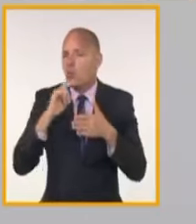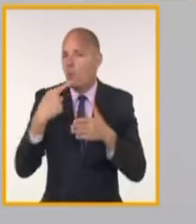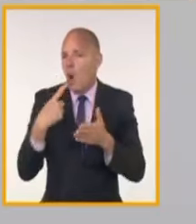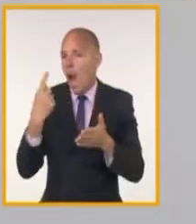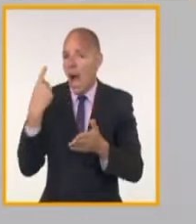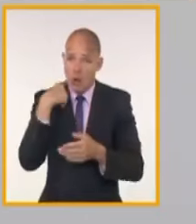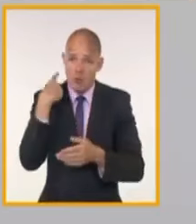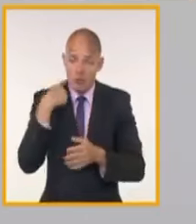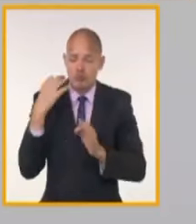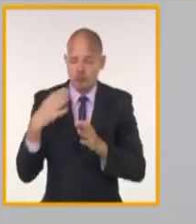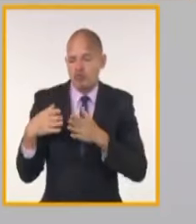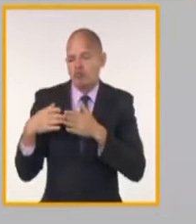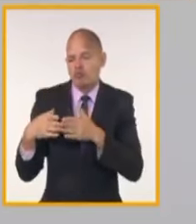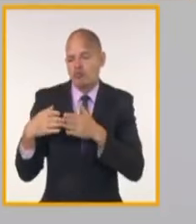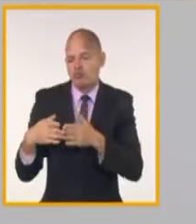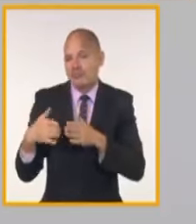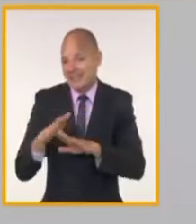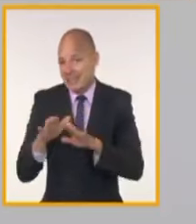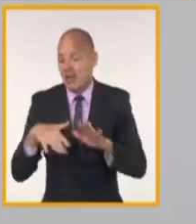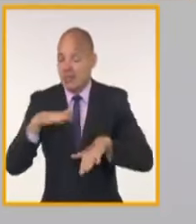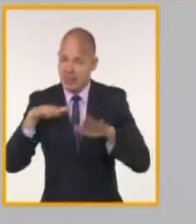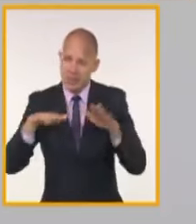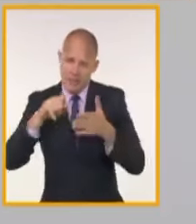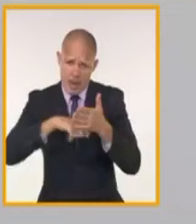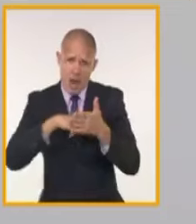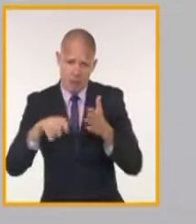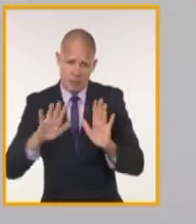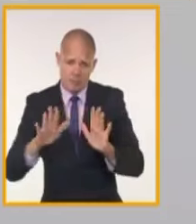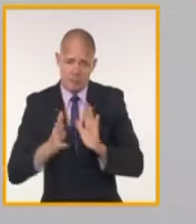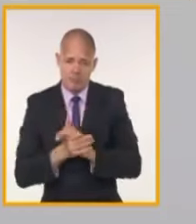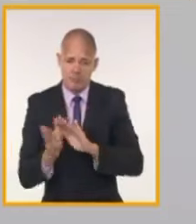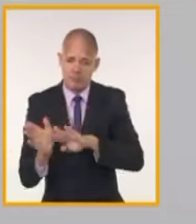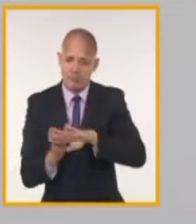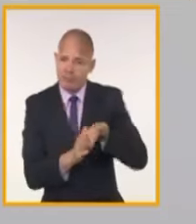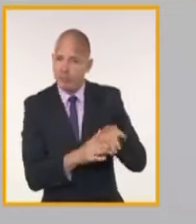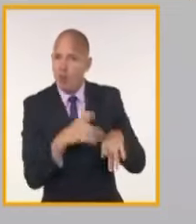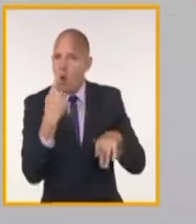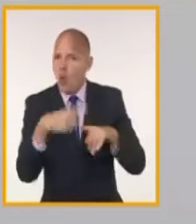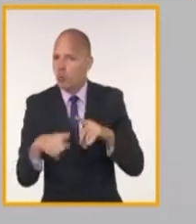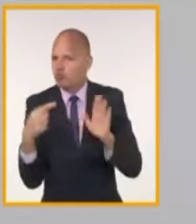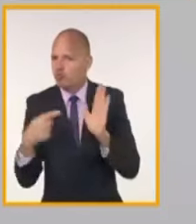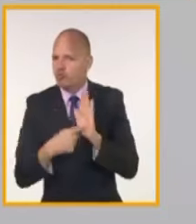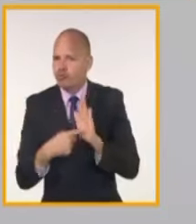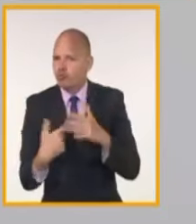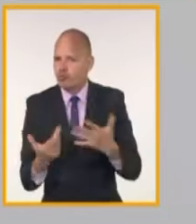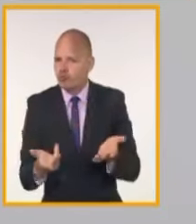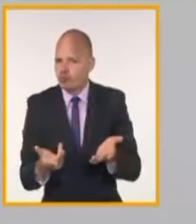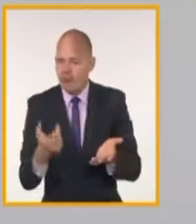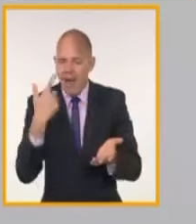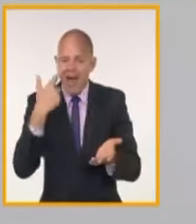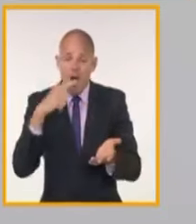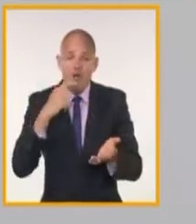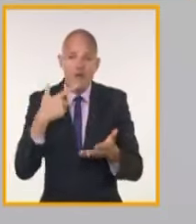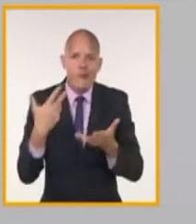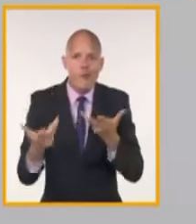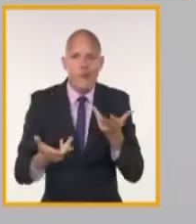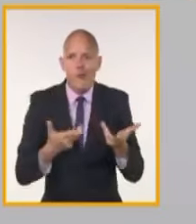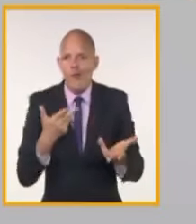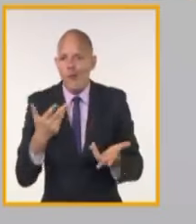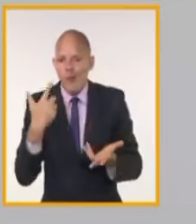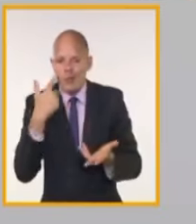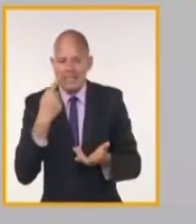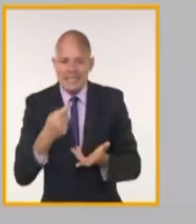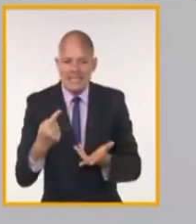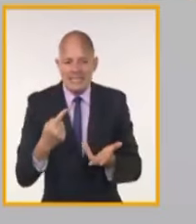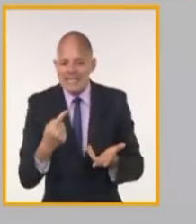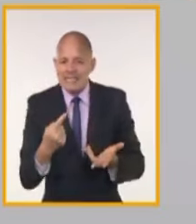provincias hubo que otro reto que tuvimos que que vencer fue el análisis del sistema eléctrico ante la